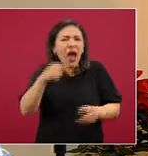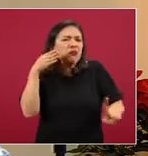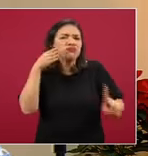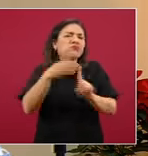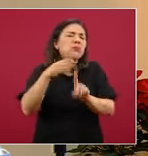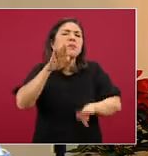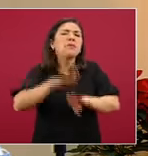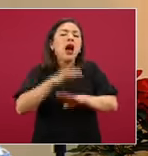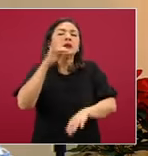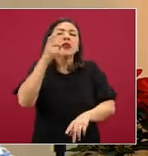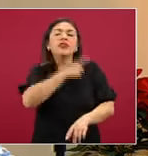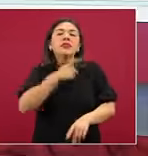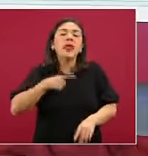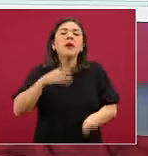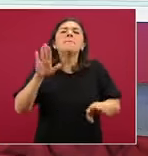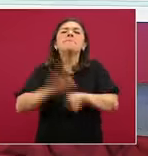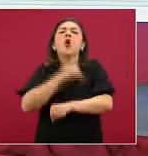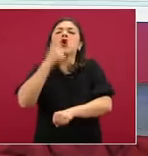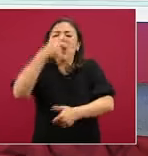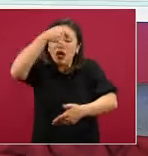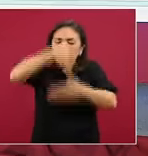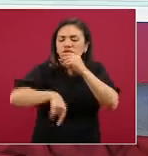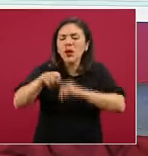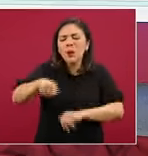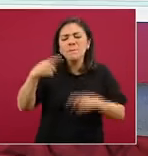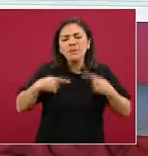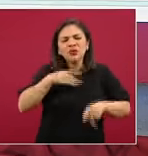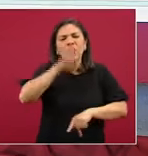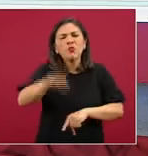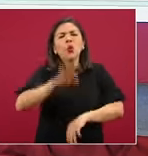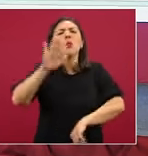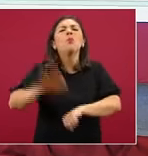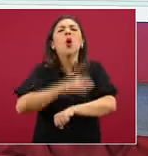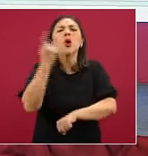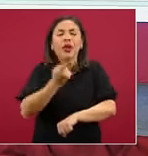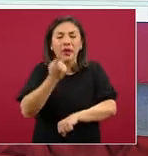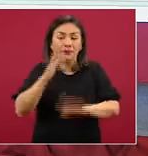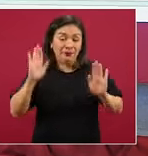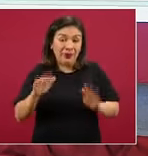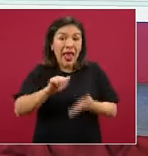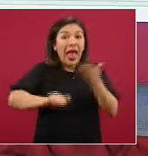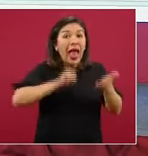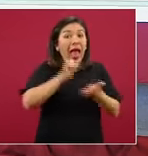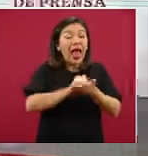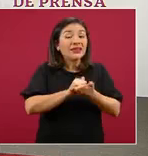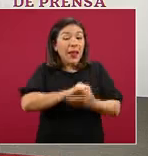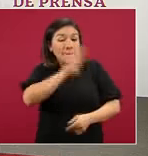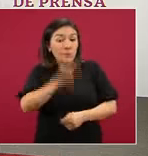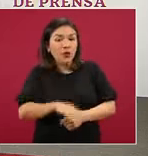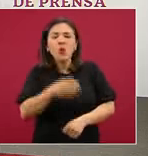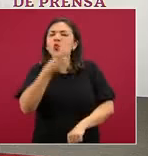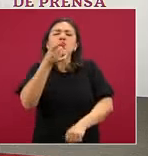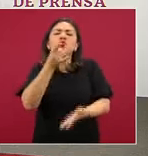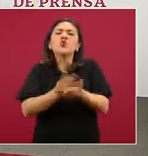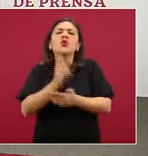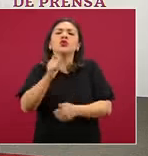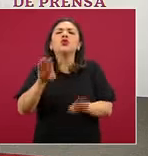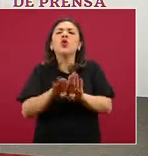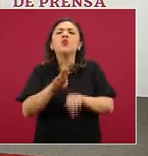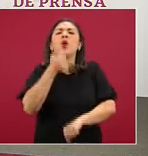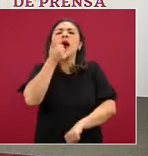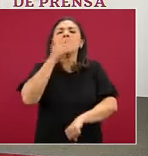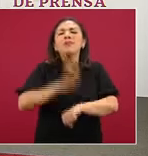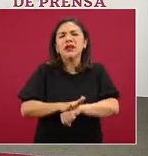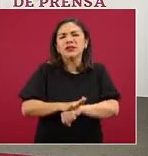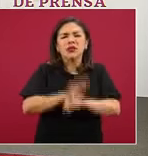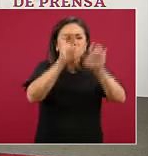principalmente también en identificar las causas. El acta de defunción es un instrumento administrativo y no está enfocado en